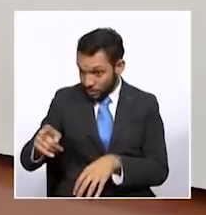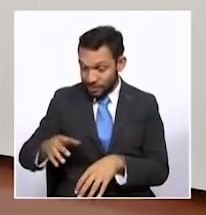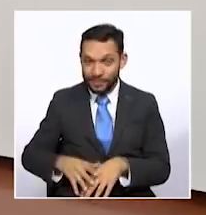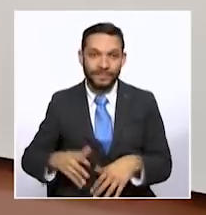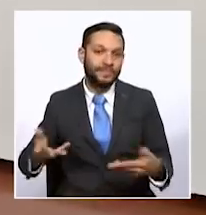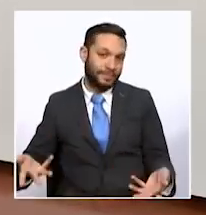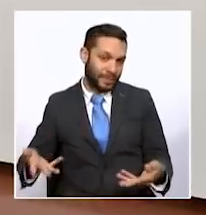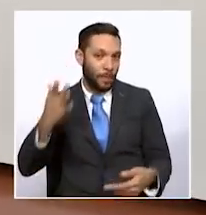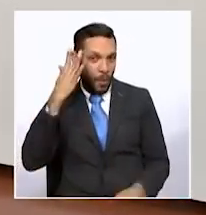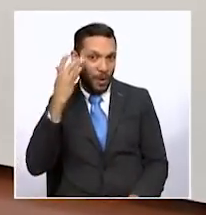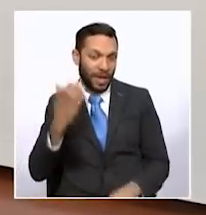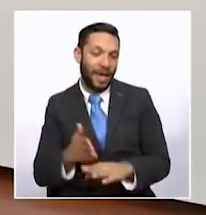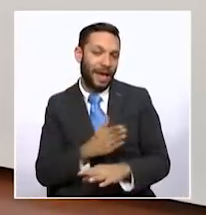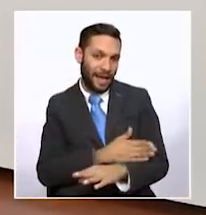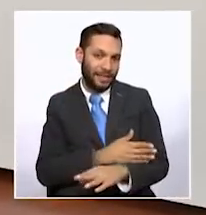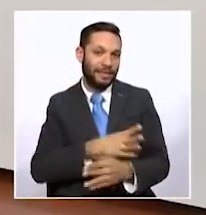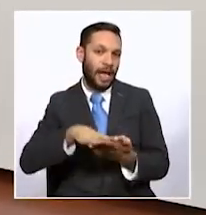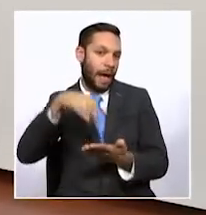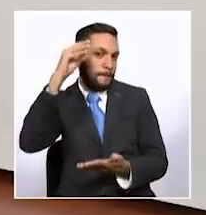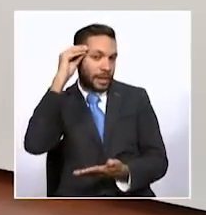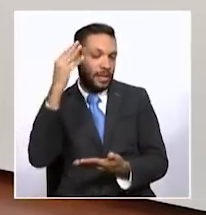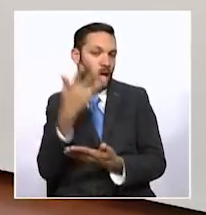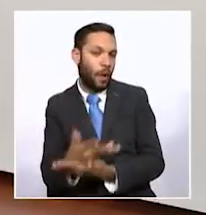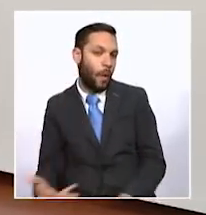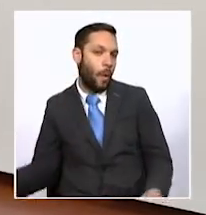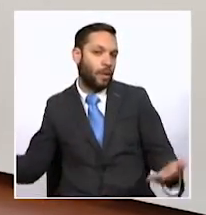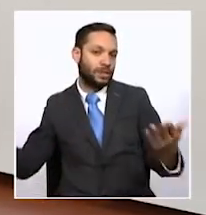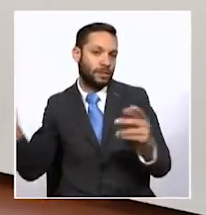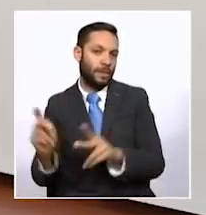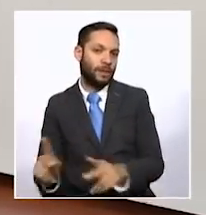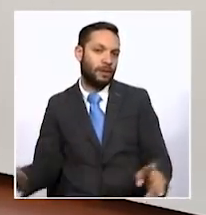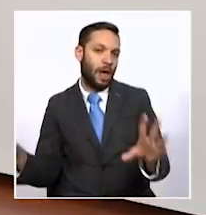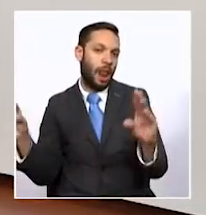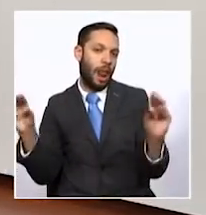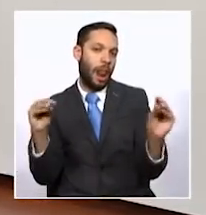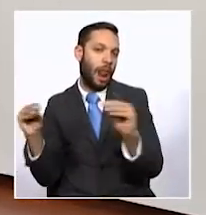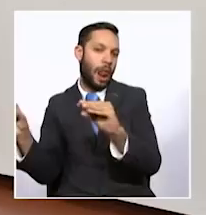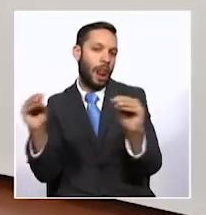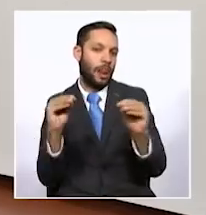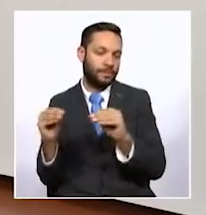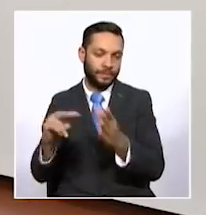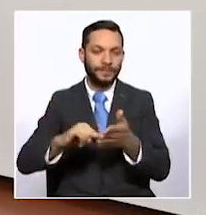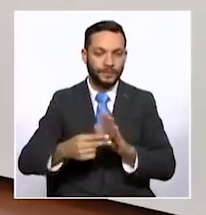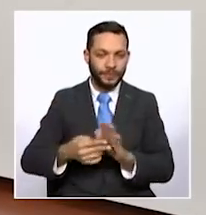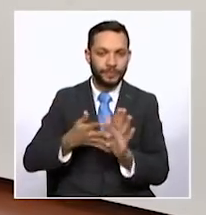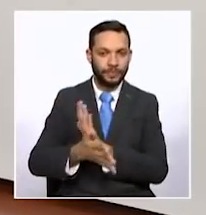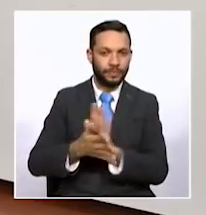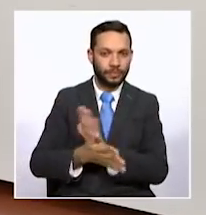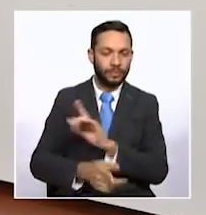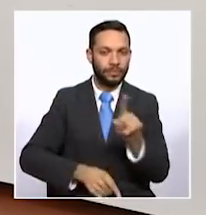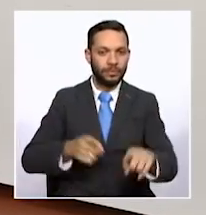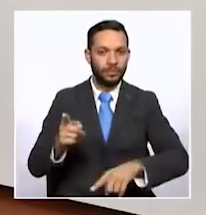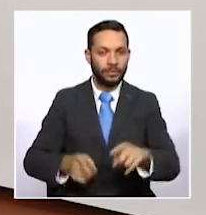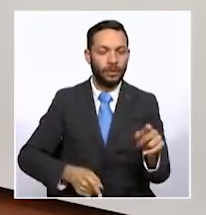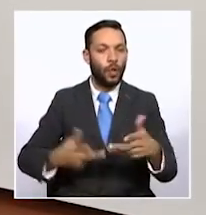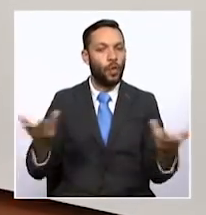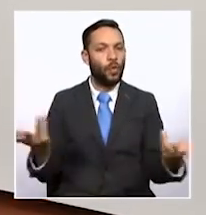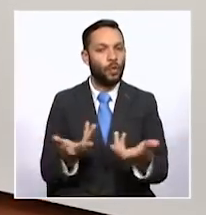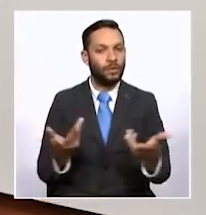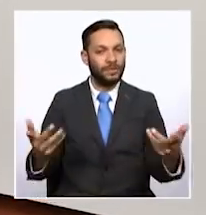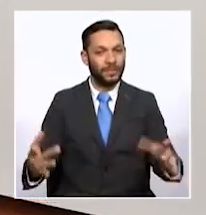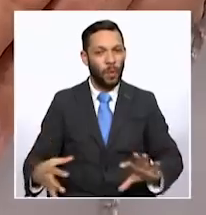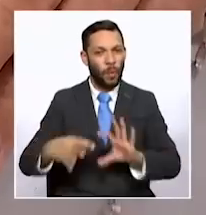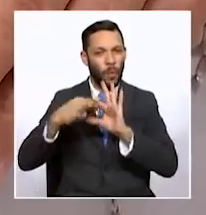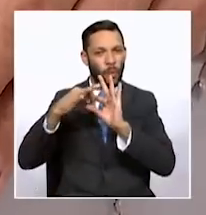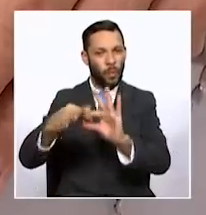diagnóstico, pero ¿qué es eso y por qué duele tanto? La sacroileitis es la inflamación o el proceso inflamatorio de la articulación donde se une este